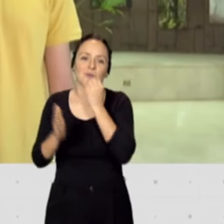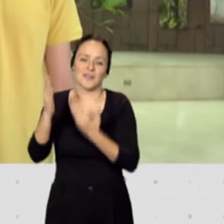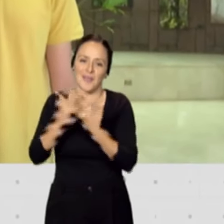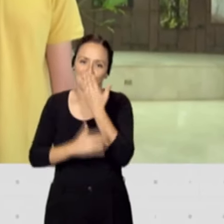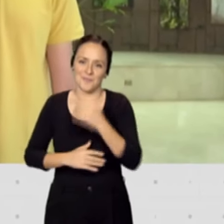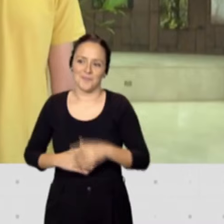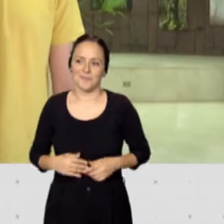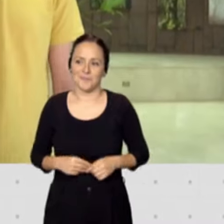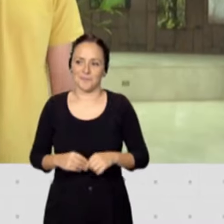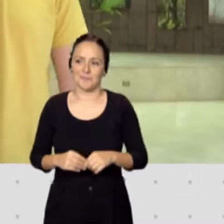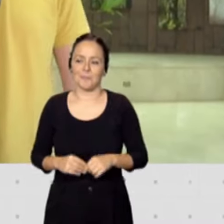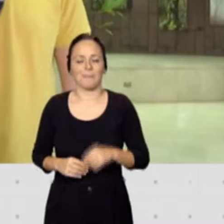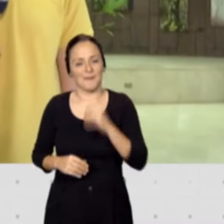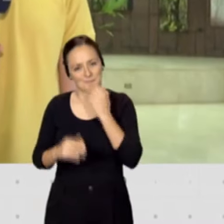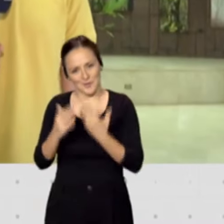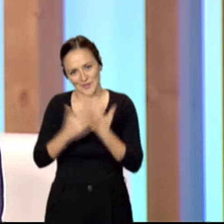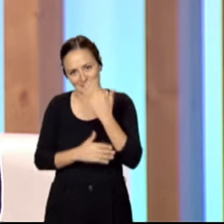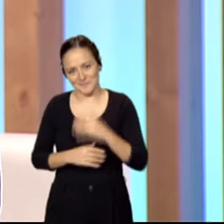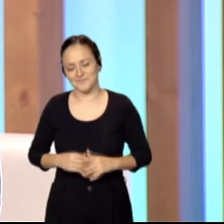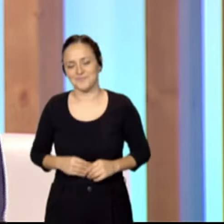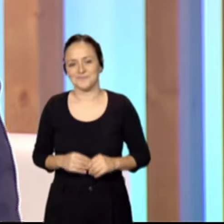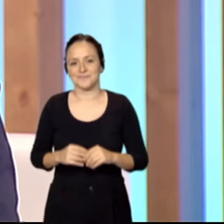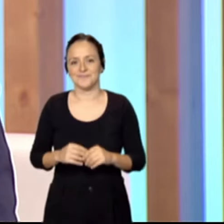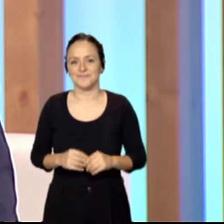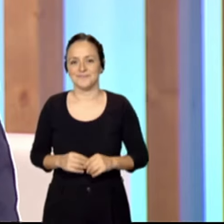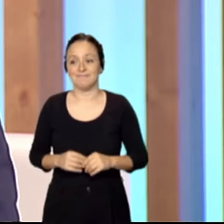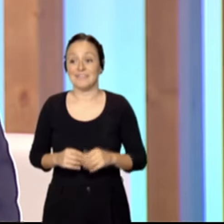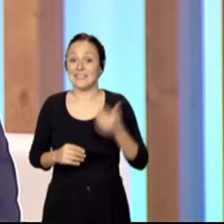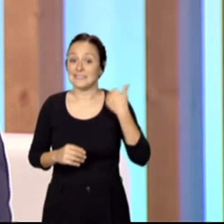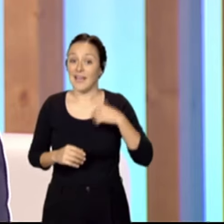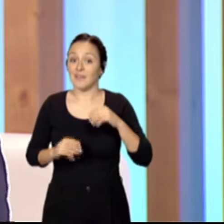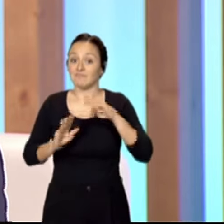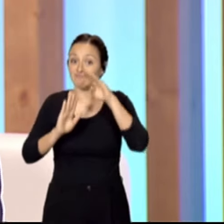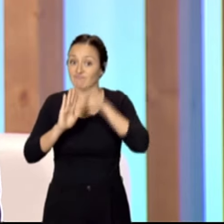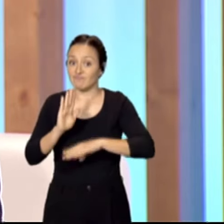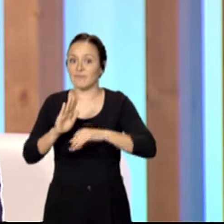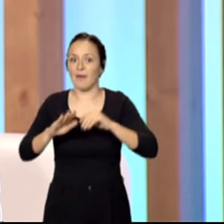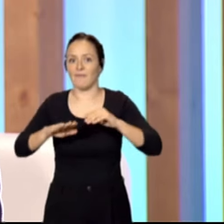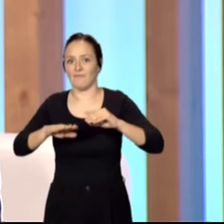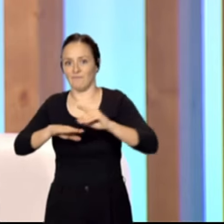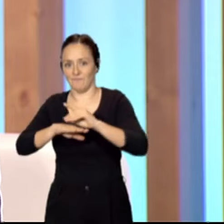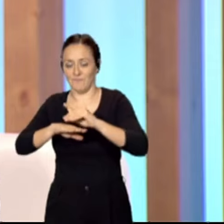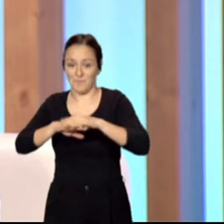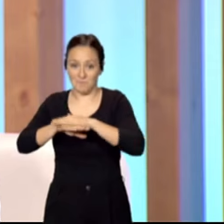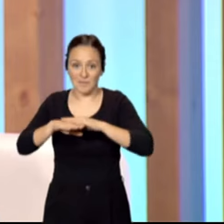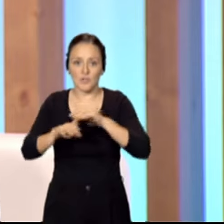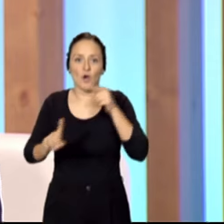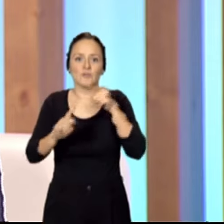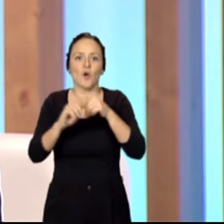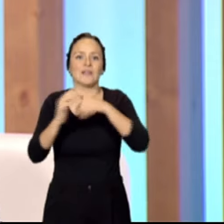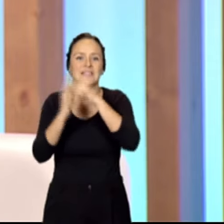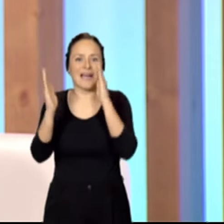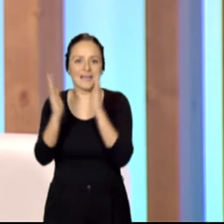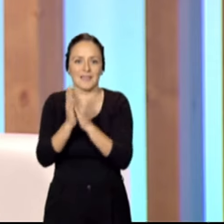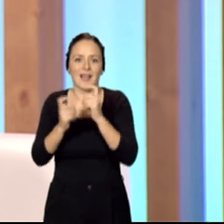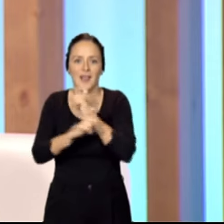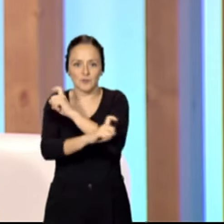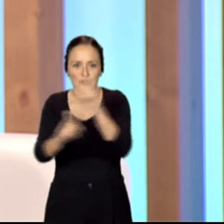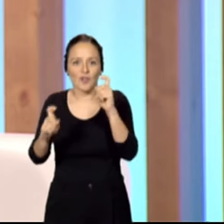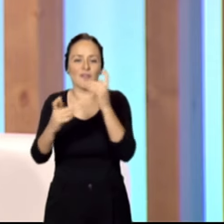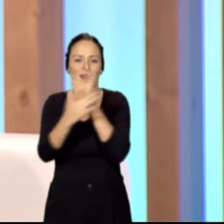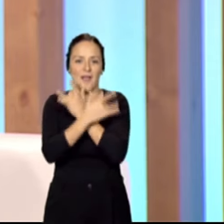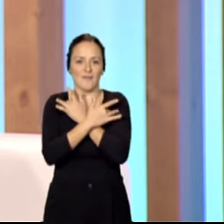días Buenos días y están publicadas las bases para elegir el cartel anunciador de la bajada de la Virgen de los reyes en la isla del hierro será